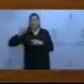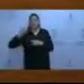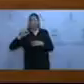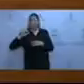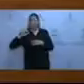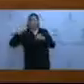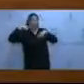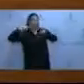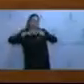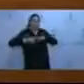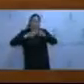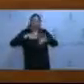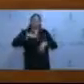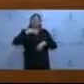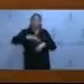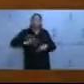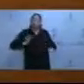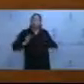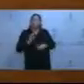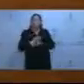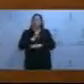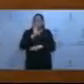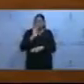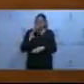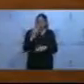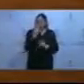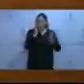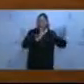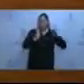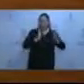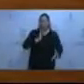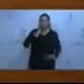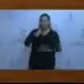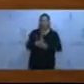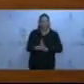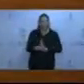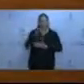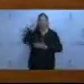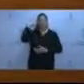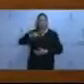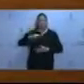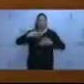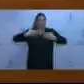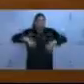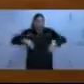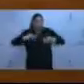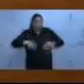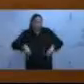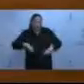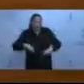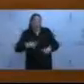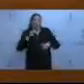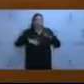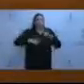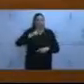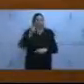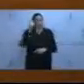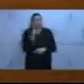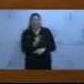de tramitar alguna subvención en el periodo intermedio, siempre, como es lógico, supeditado a la disponibilidad